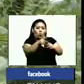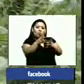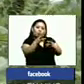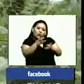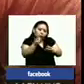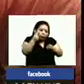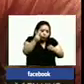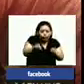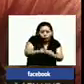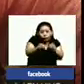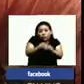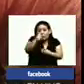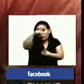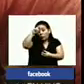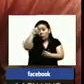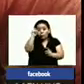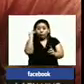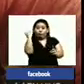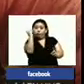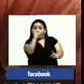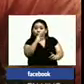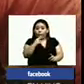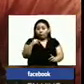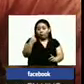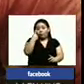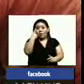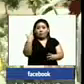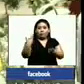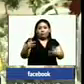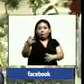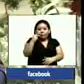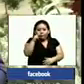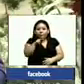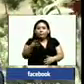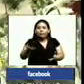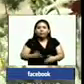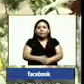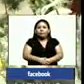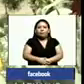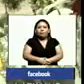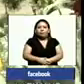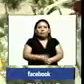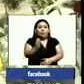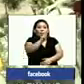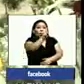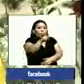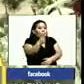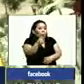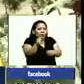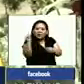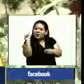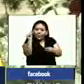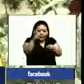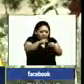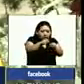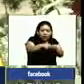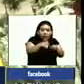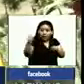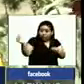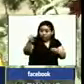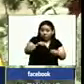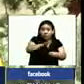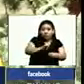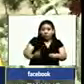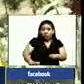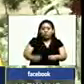ofrecer algo más atractivo Y vaya que lo logró ¿Costó conseguir la semilla? ¿Costó traer de esta girasola al país?